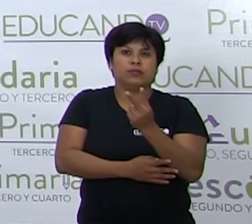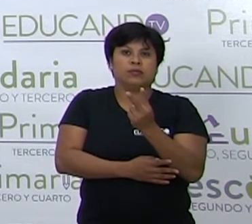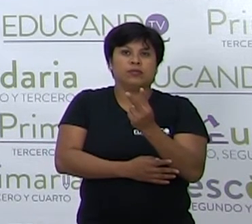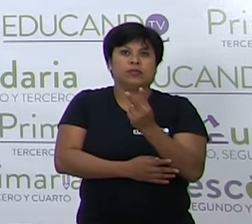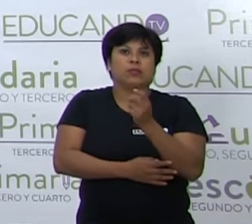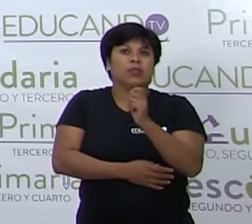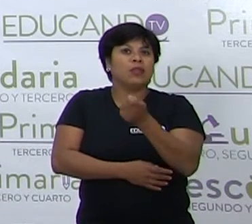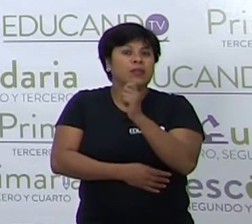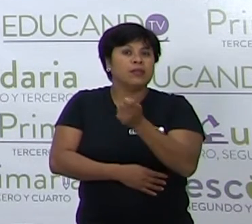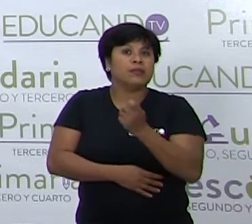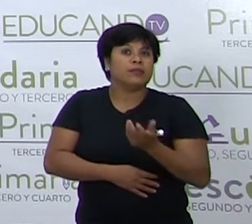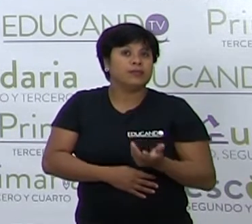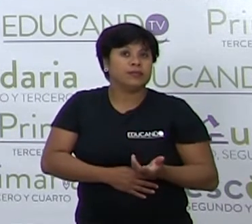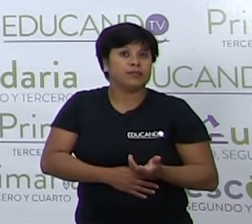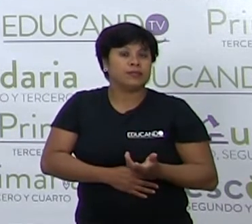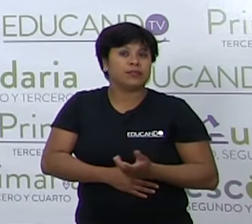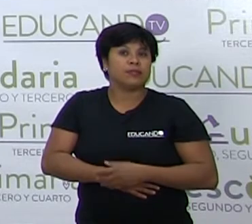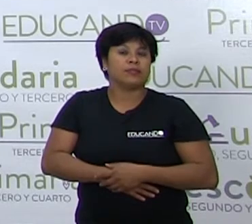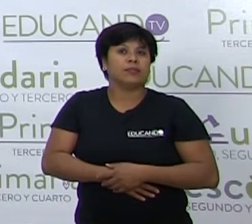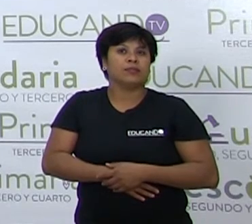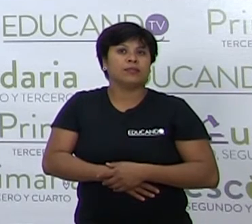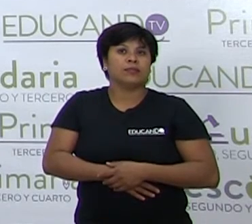me saldría